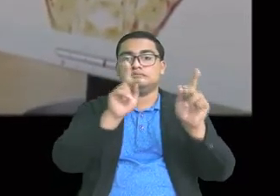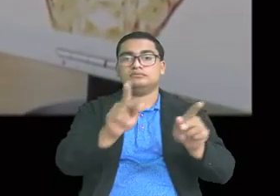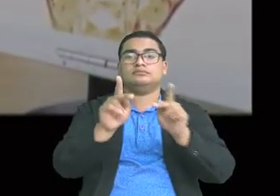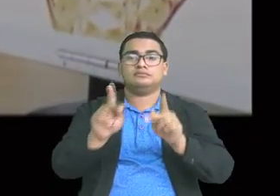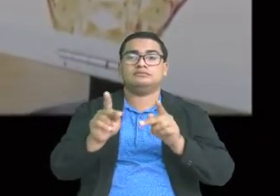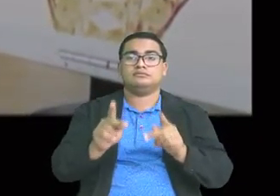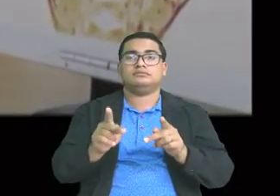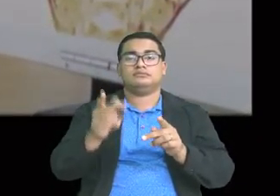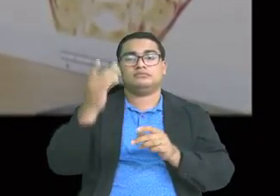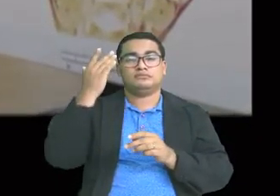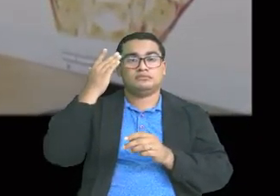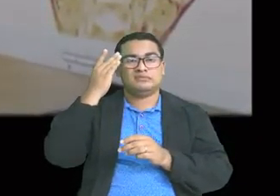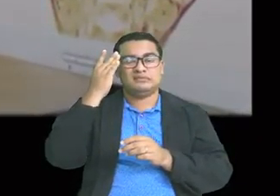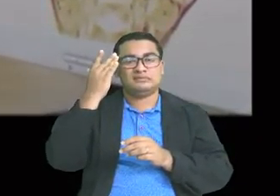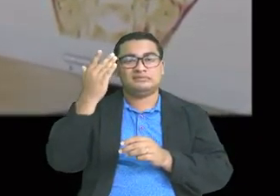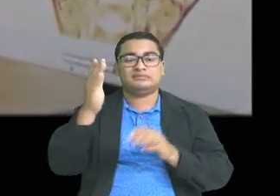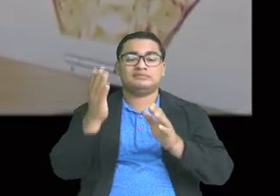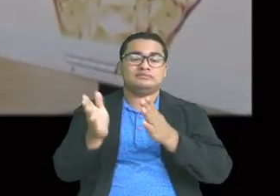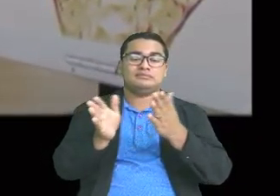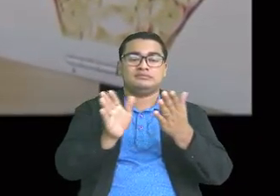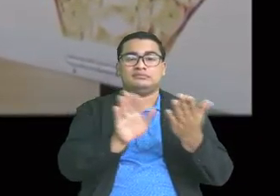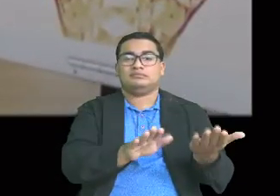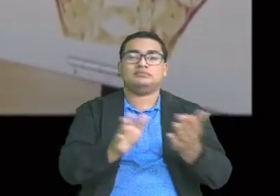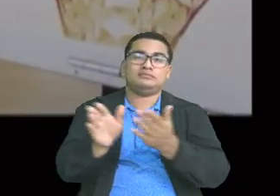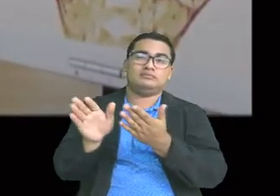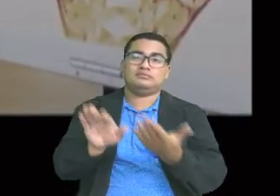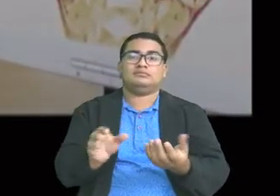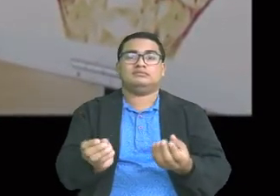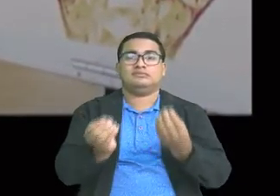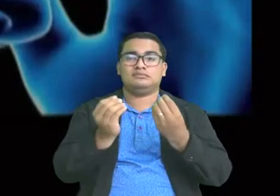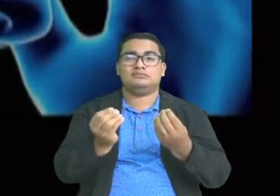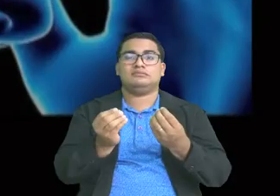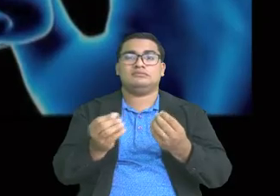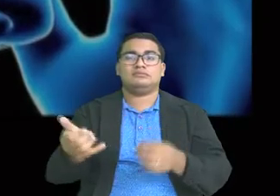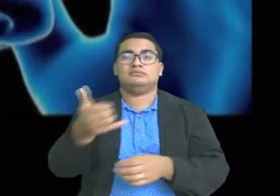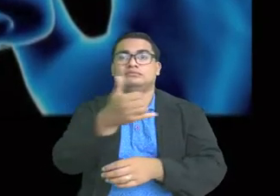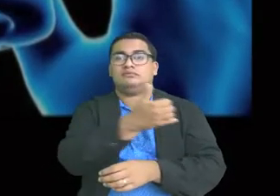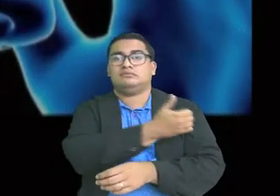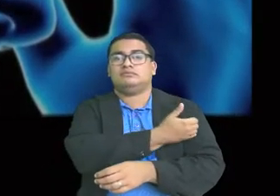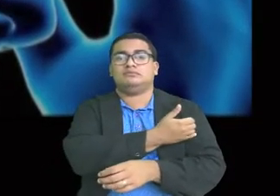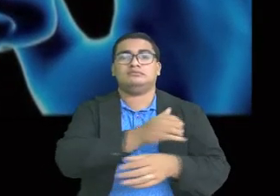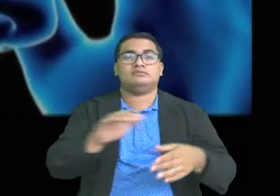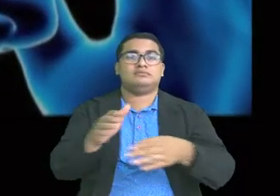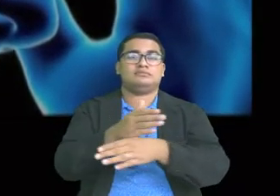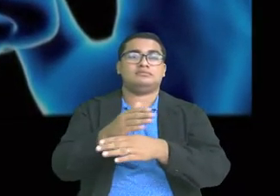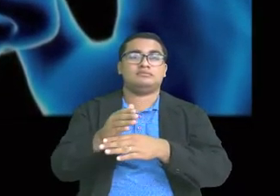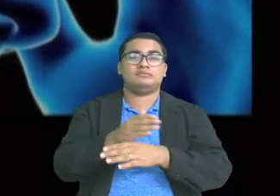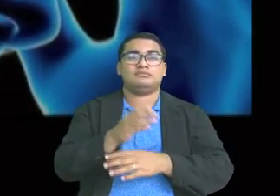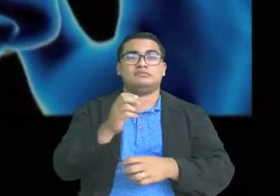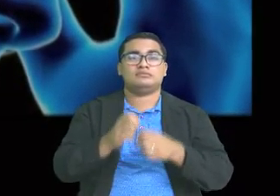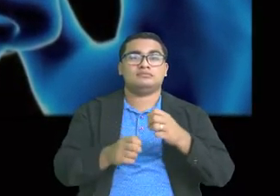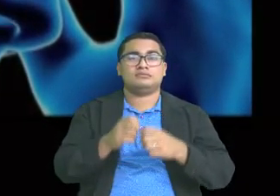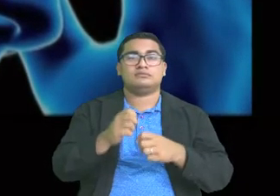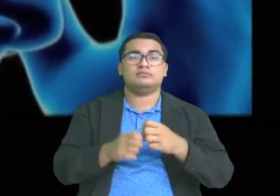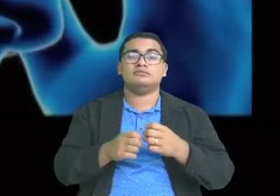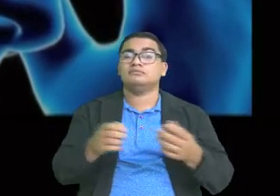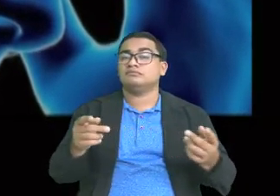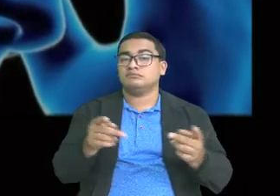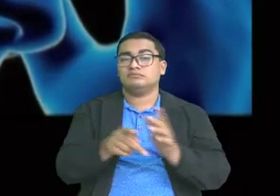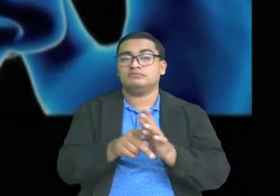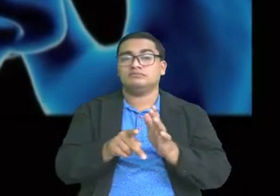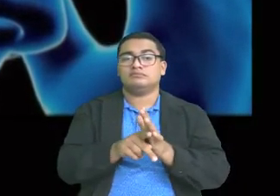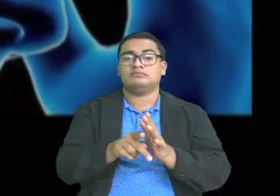porque sabemos que la mortalidad temprana, es decir, la mortalidad intrahospitalaria de los eventos hemorrágicos es alta